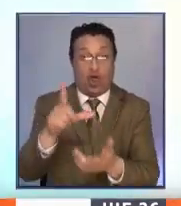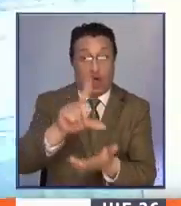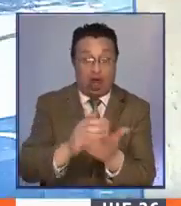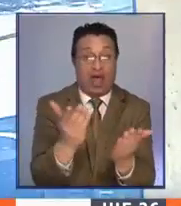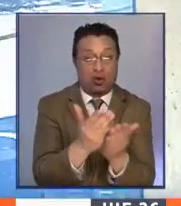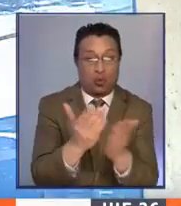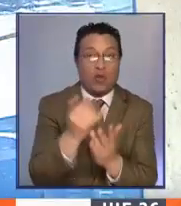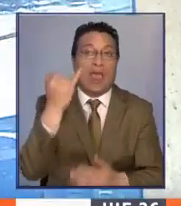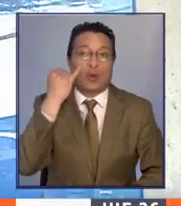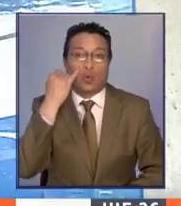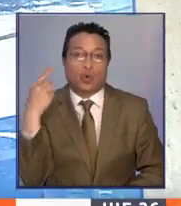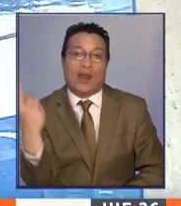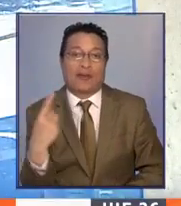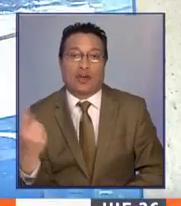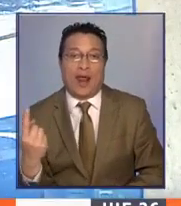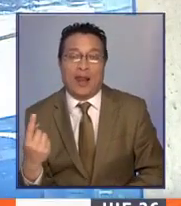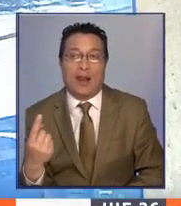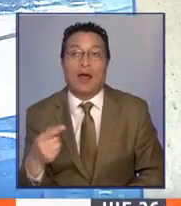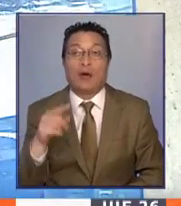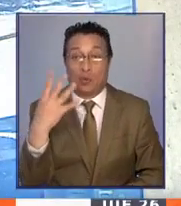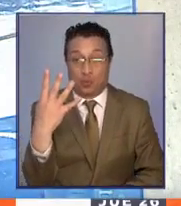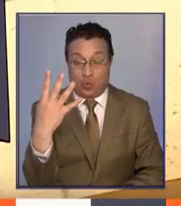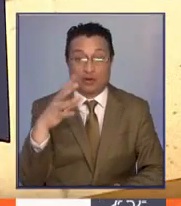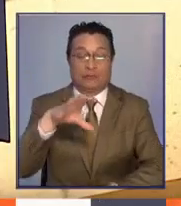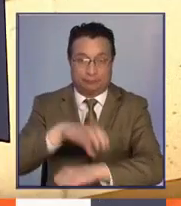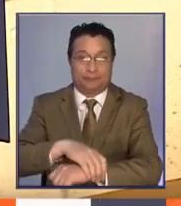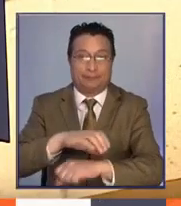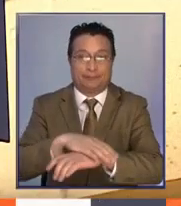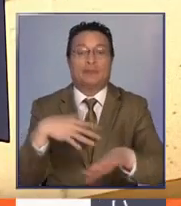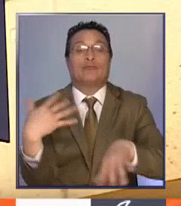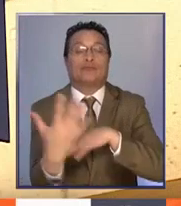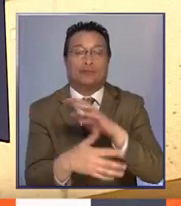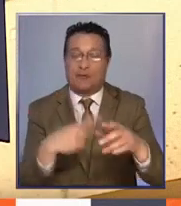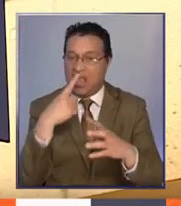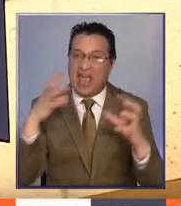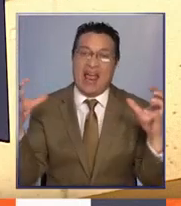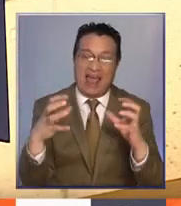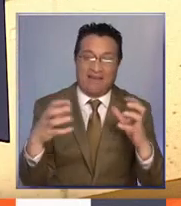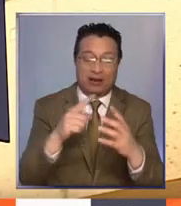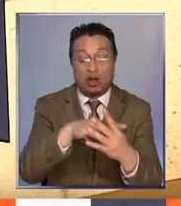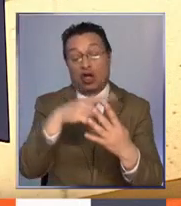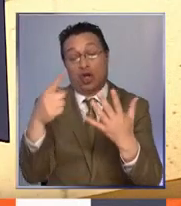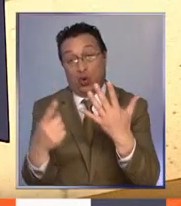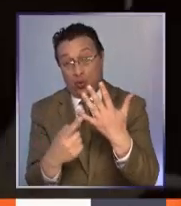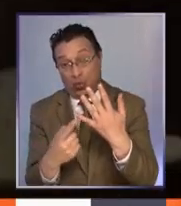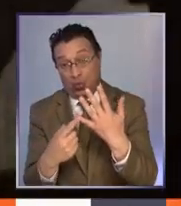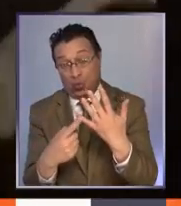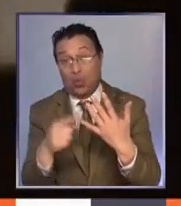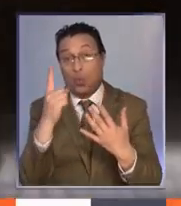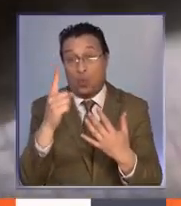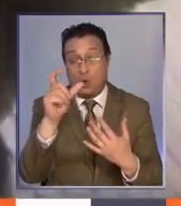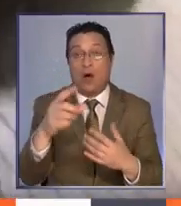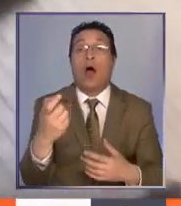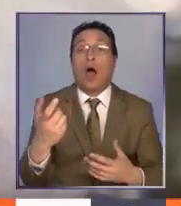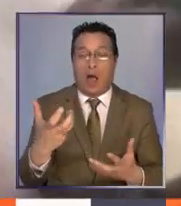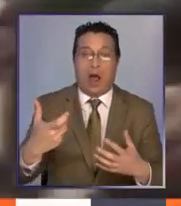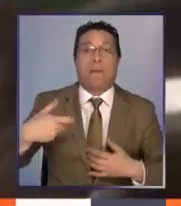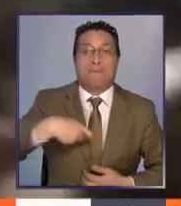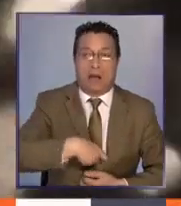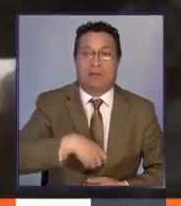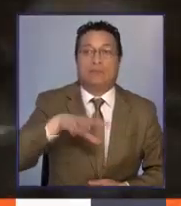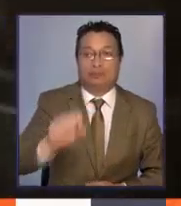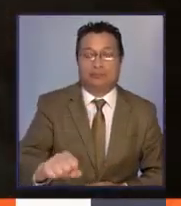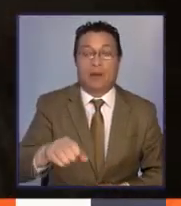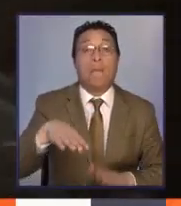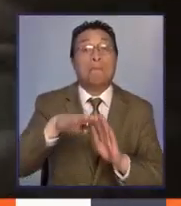establecimiento. 4 de ellos fueron detenidos por desórdenes graves y el otro fue formalizado por porte de armas. El menor de